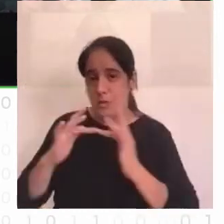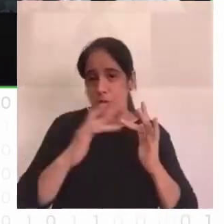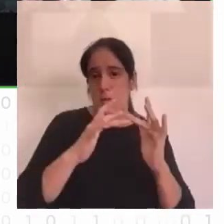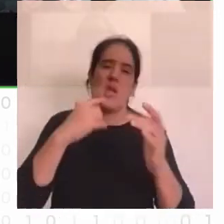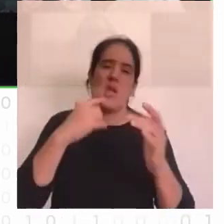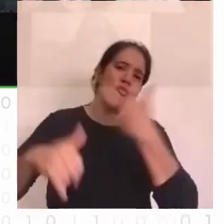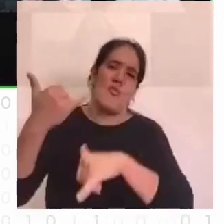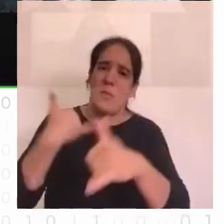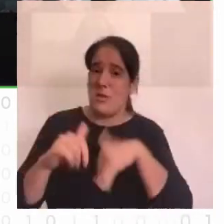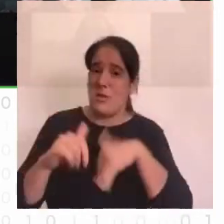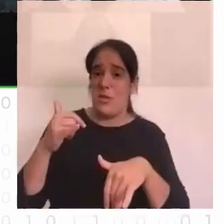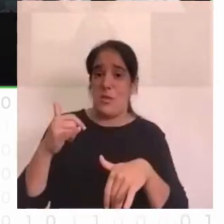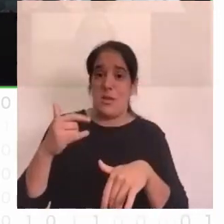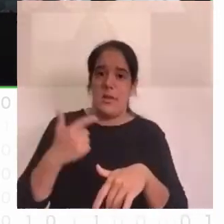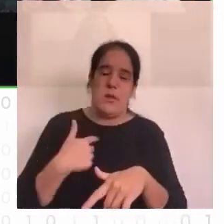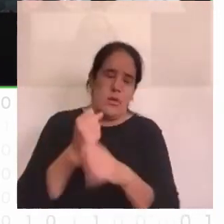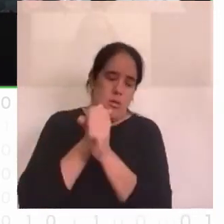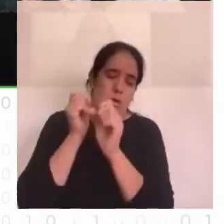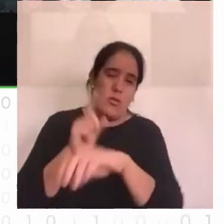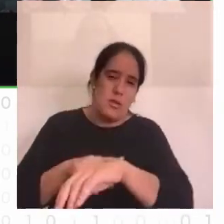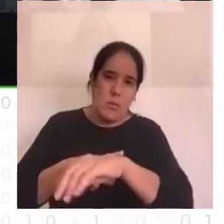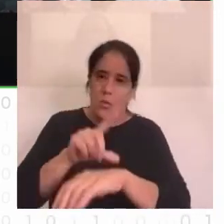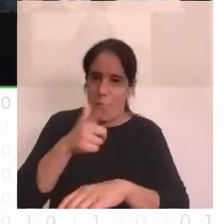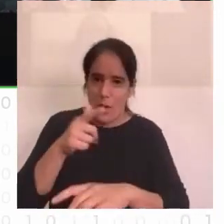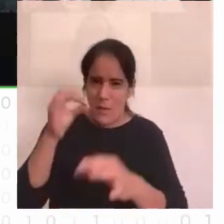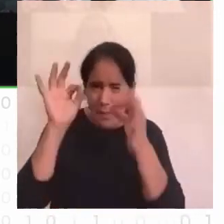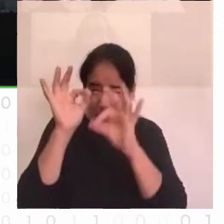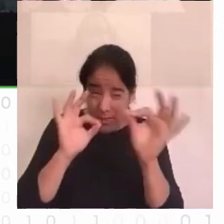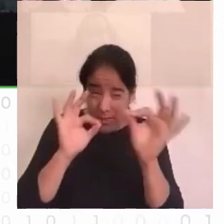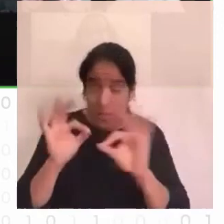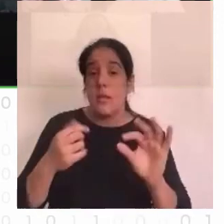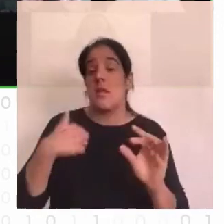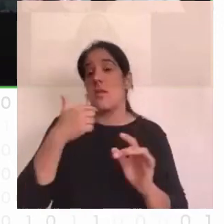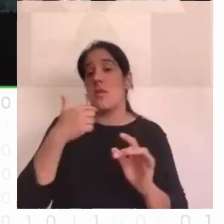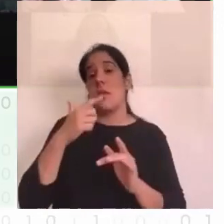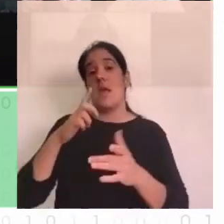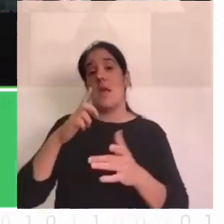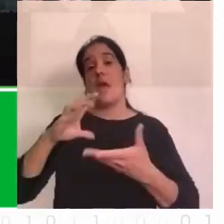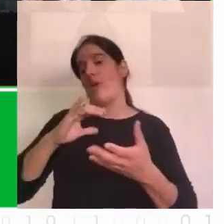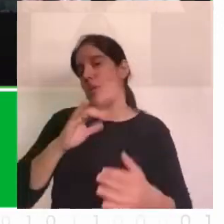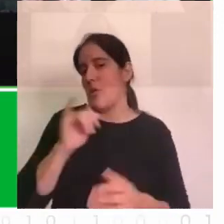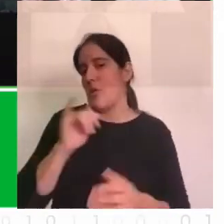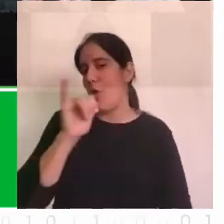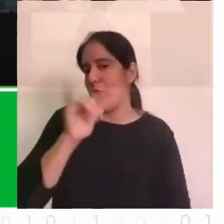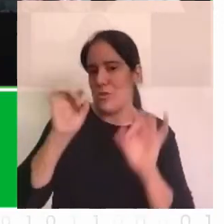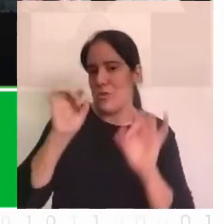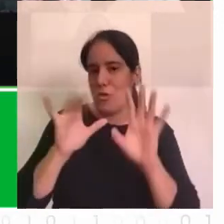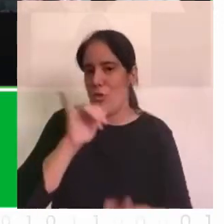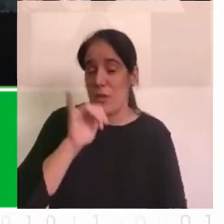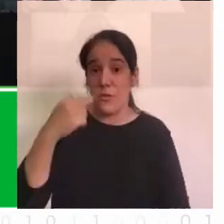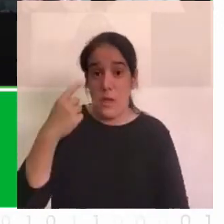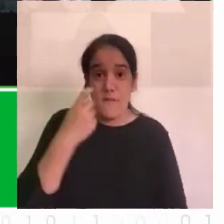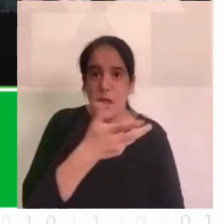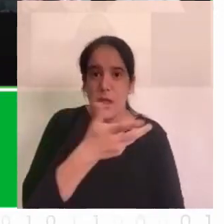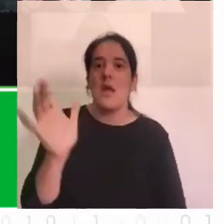en detalle en todas estas arquitecturas, por eso elegí un poco contarles cómo viene la historia. Y ahí lo que ven es que a veces hay algunas redes neuronales que